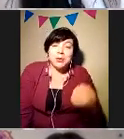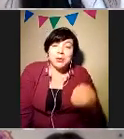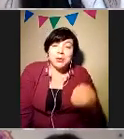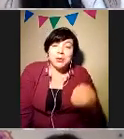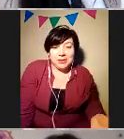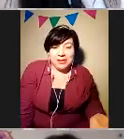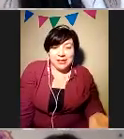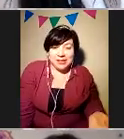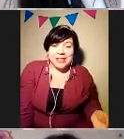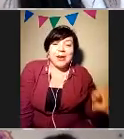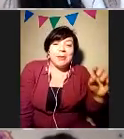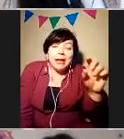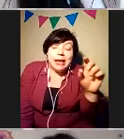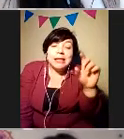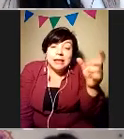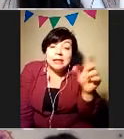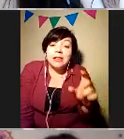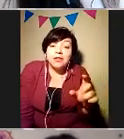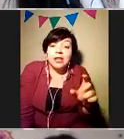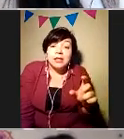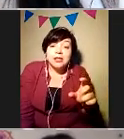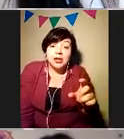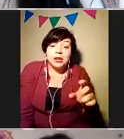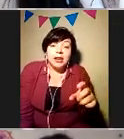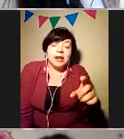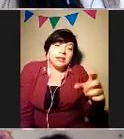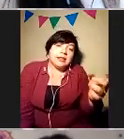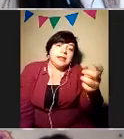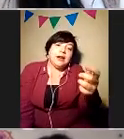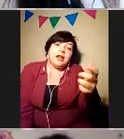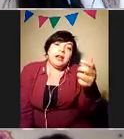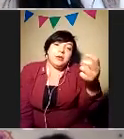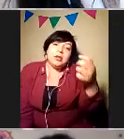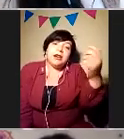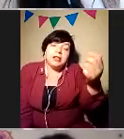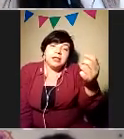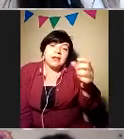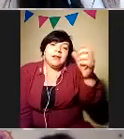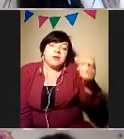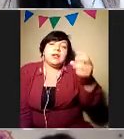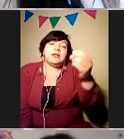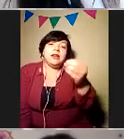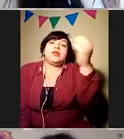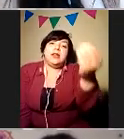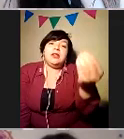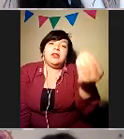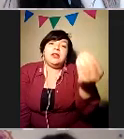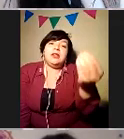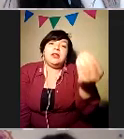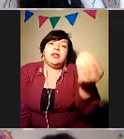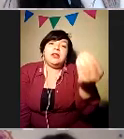a tus intereses, a tu construyendo. Entonces, es como el hacer esa diferenciación. Digo. La tendencia es lo que la industria nos dice que debería usar cierto